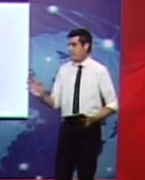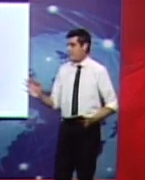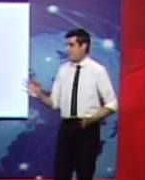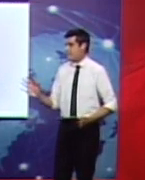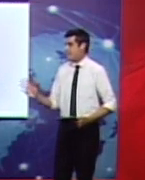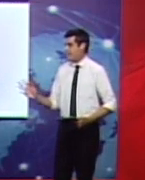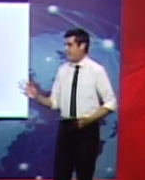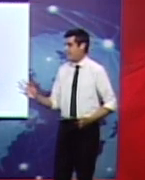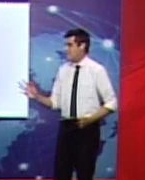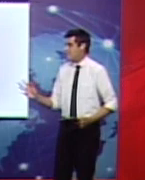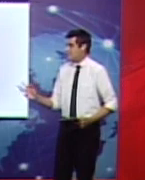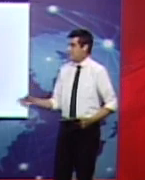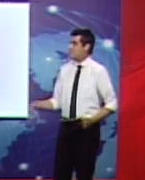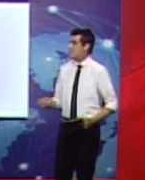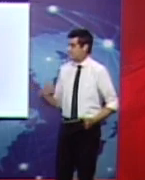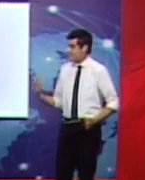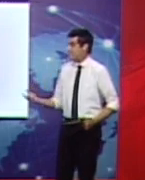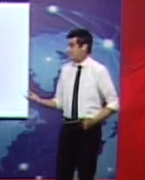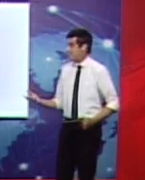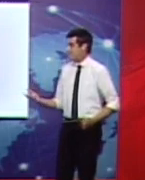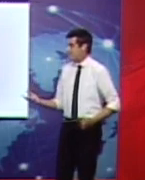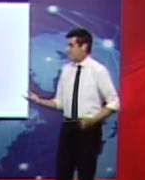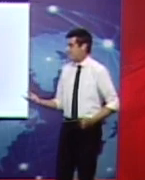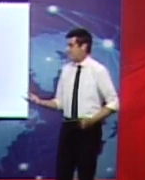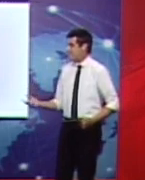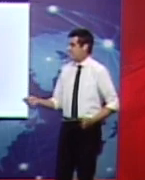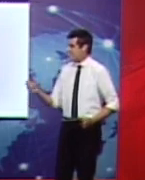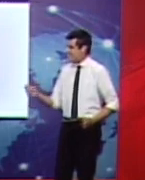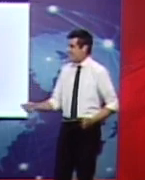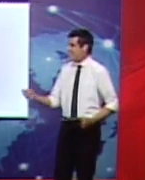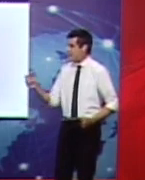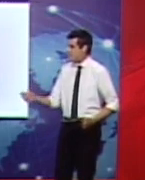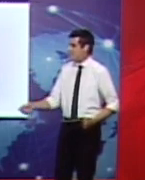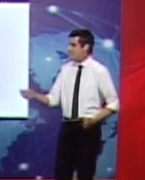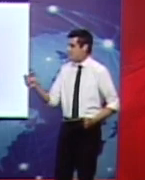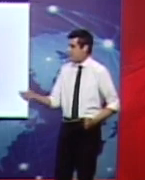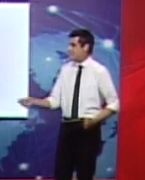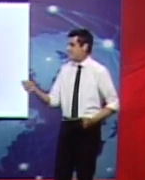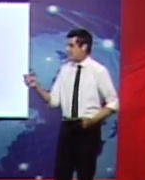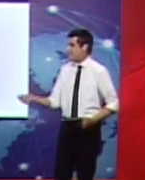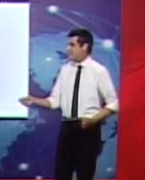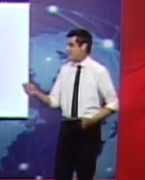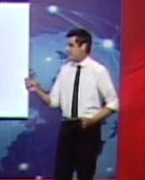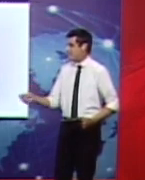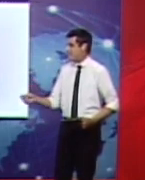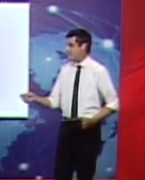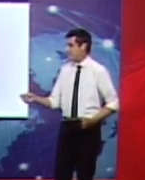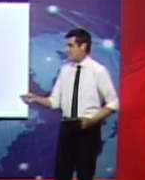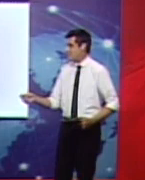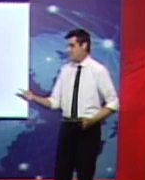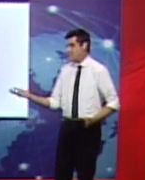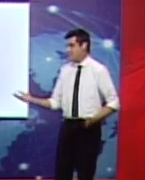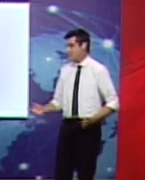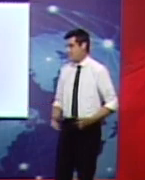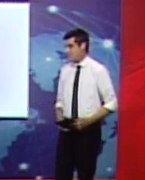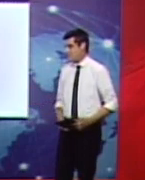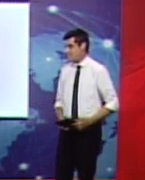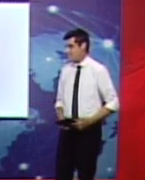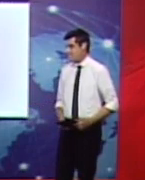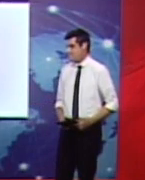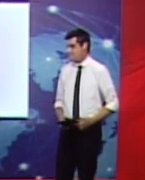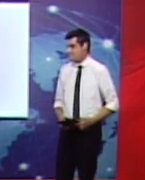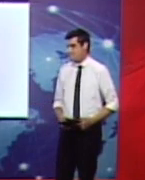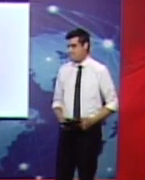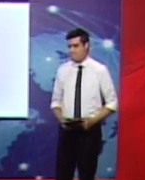apoyan en gran parte la guerra eso es lo que se dice oficialmente realmente pasa en la mente de la mayoría de los rusos no lo sabemos